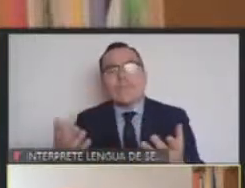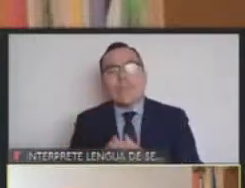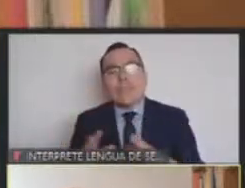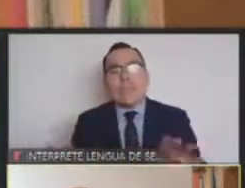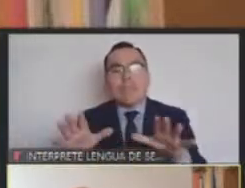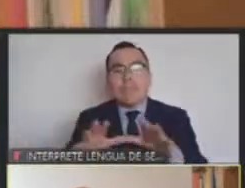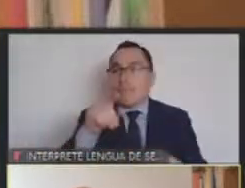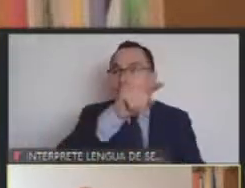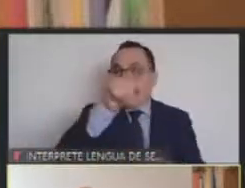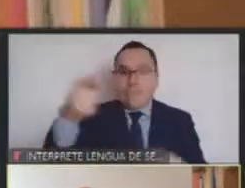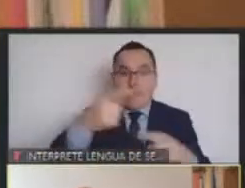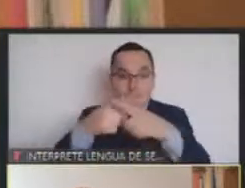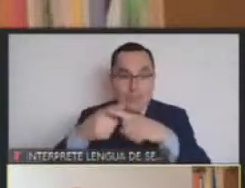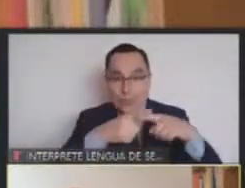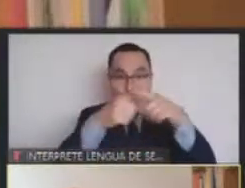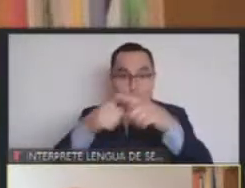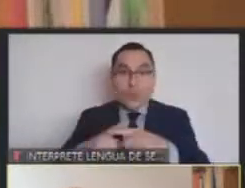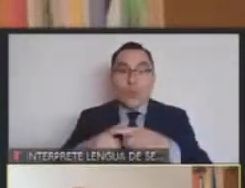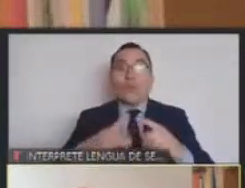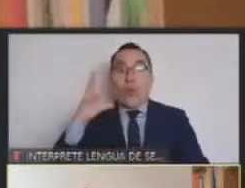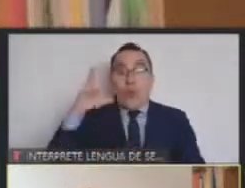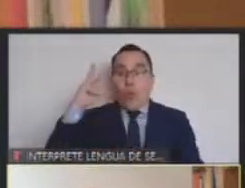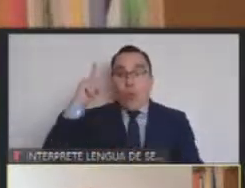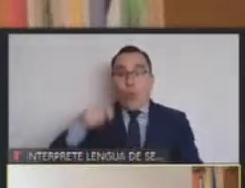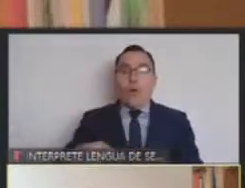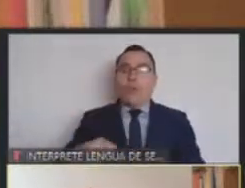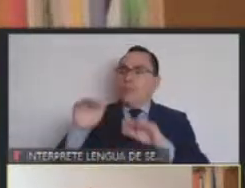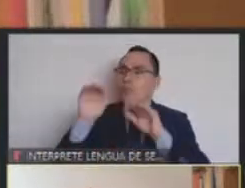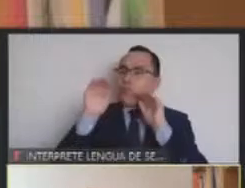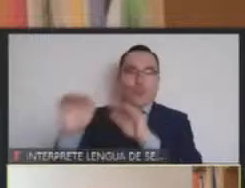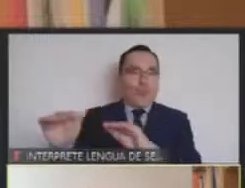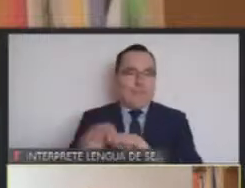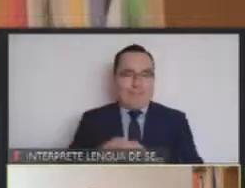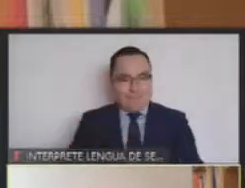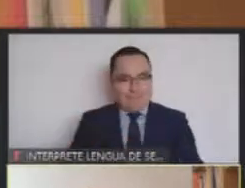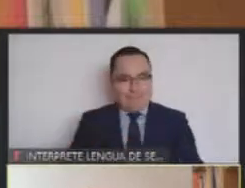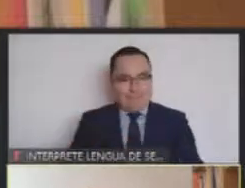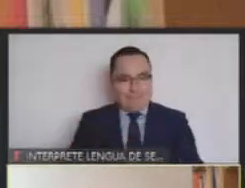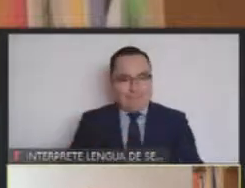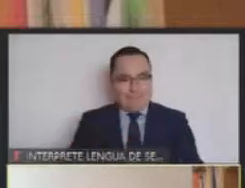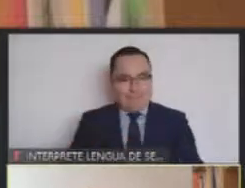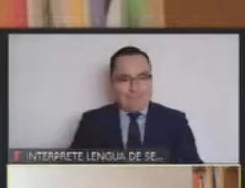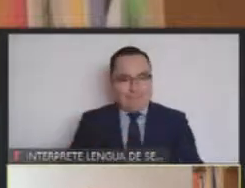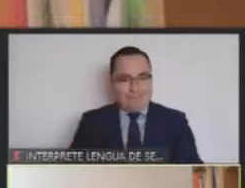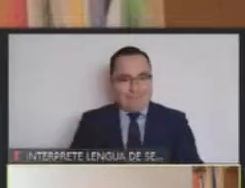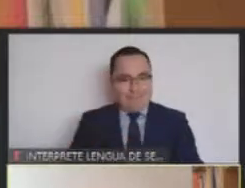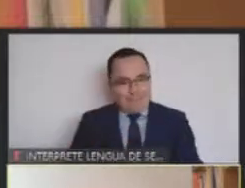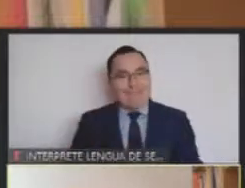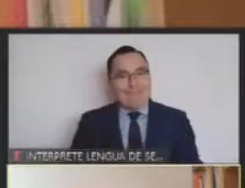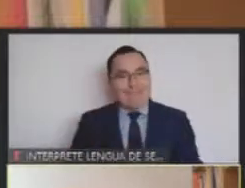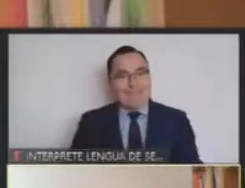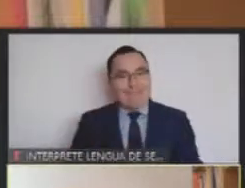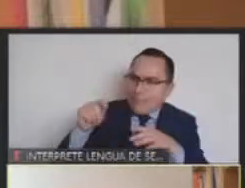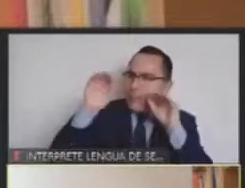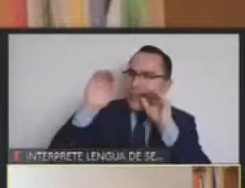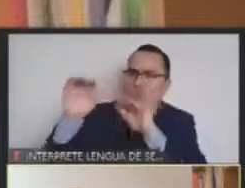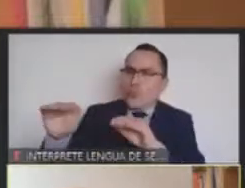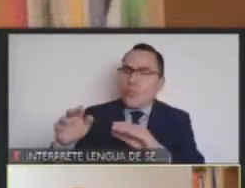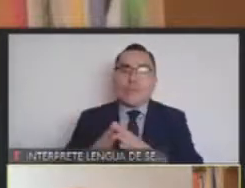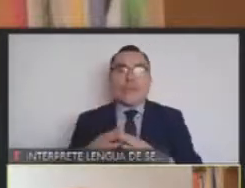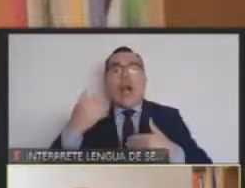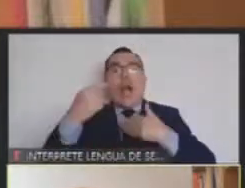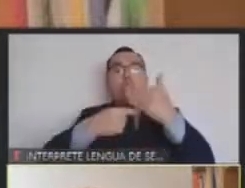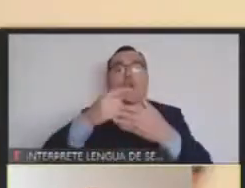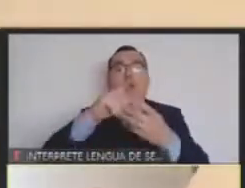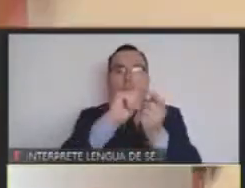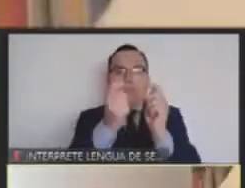ciudadano, de contar con jueces probos y confiables, el que ha motivado que en todos los sistemas judiciales se hayan ido adoptando